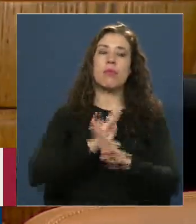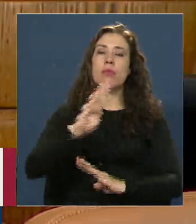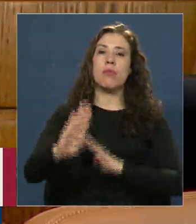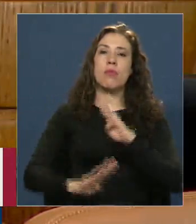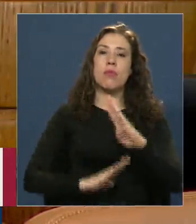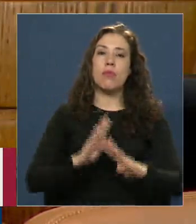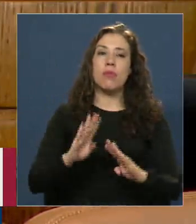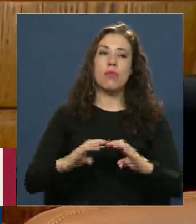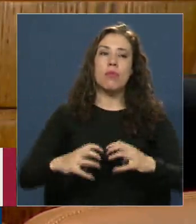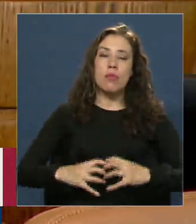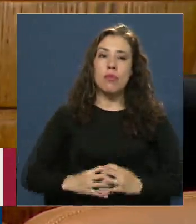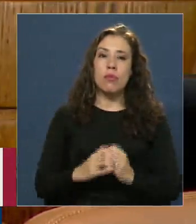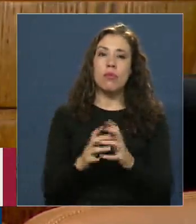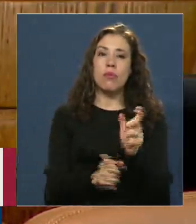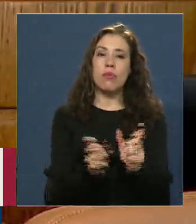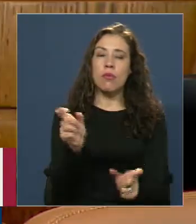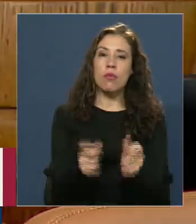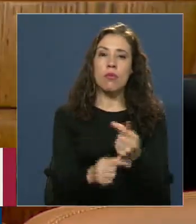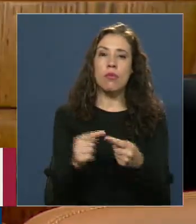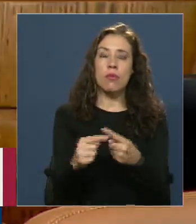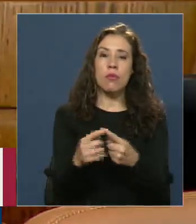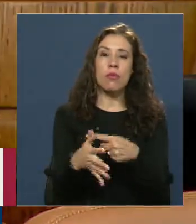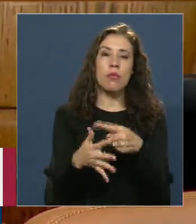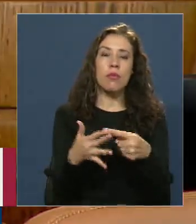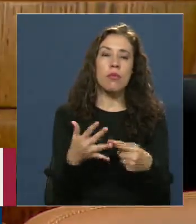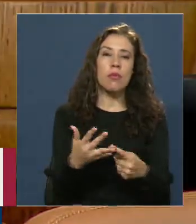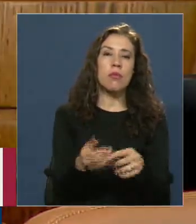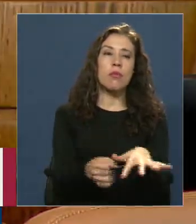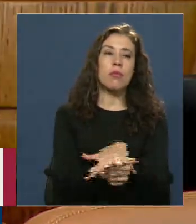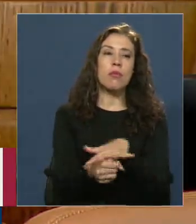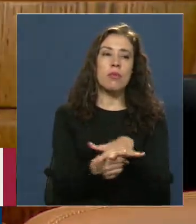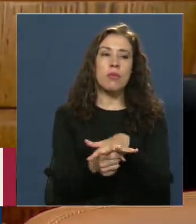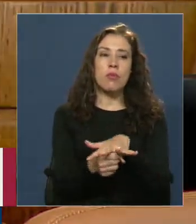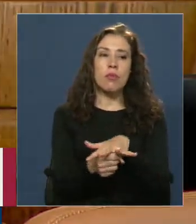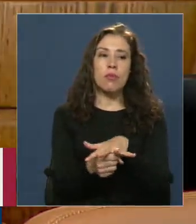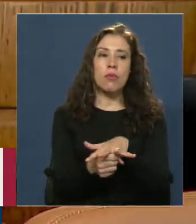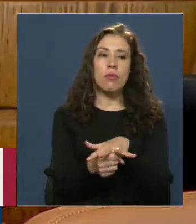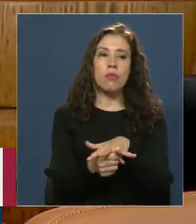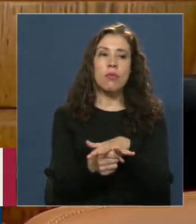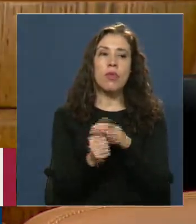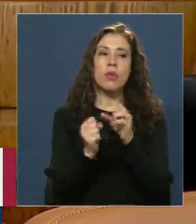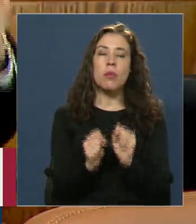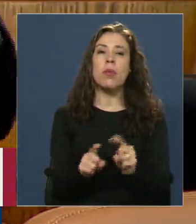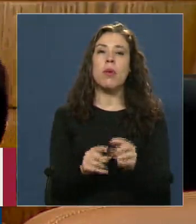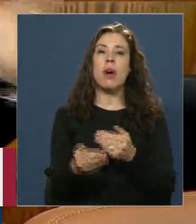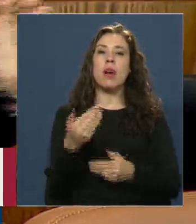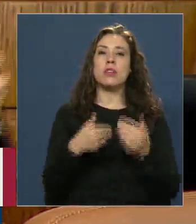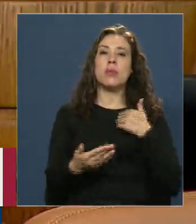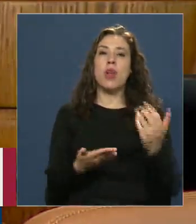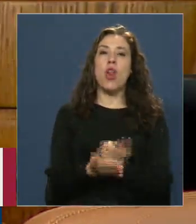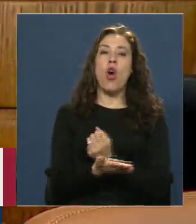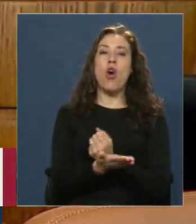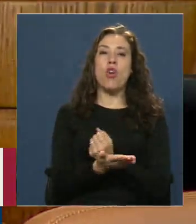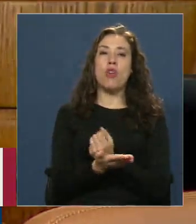y fortalecer a la clase media frente a un conjunto de situaciones, ya lo dije, que podrían hacerles retroceder en sus logros y progreso. Estamos